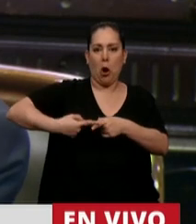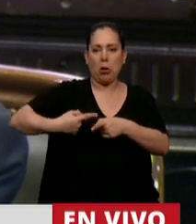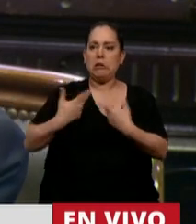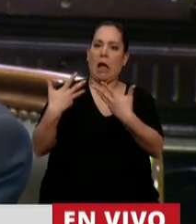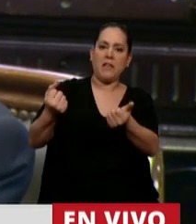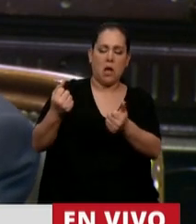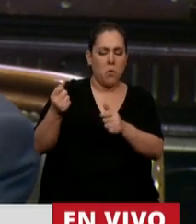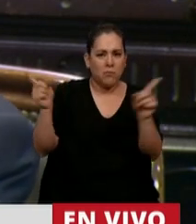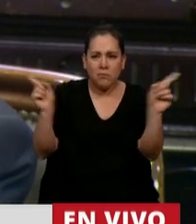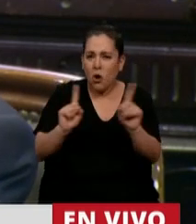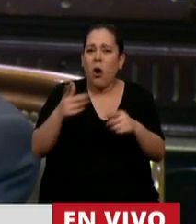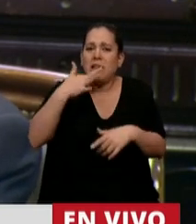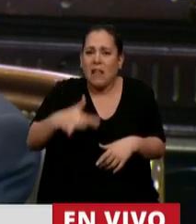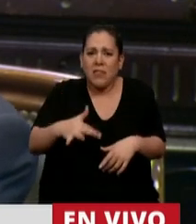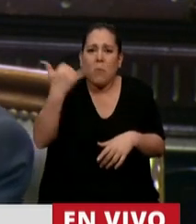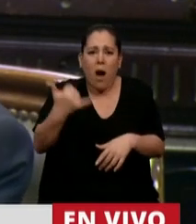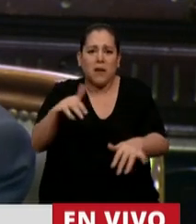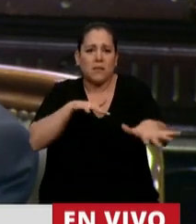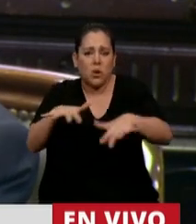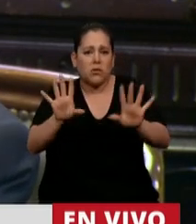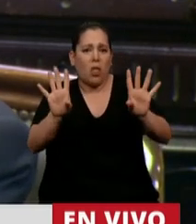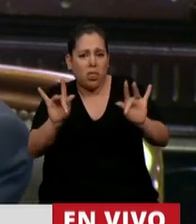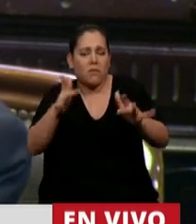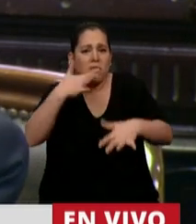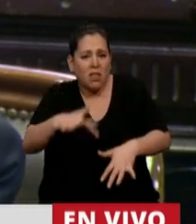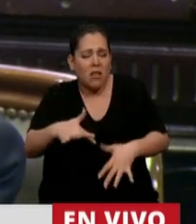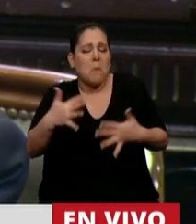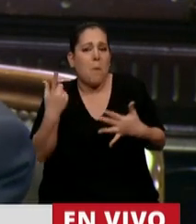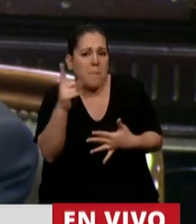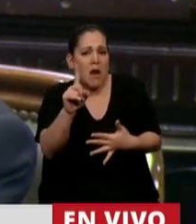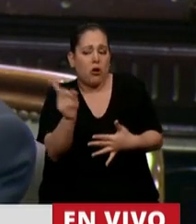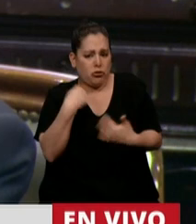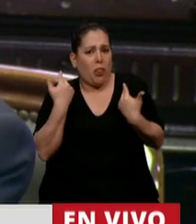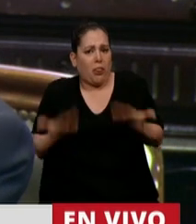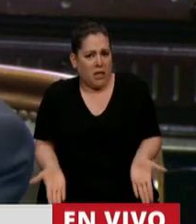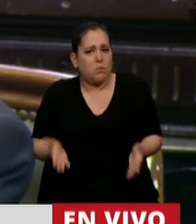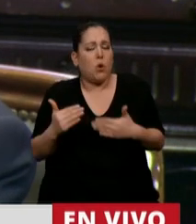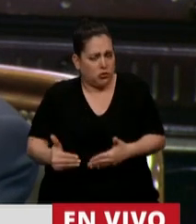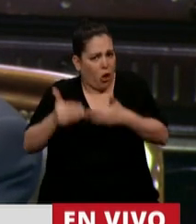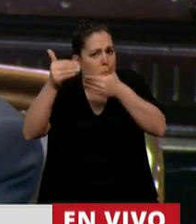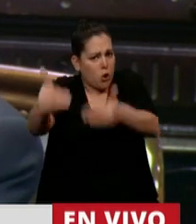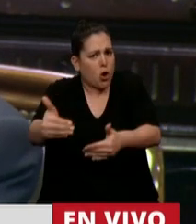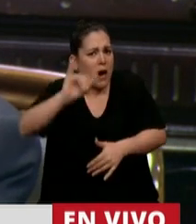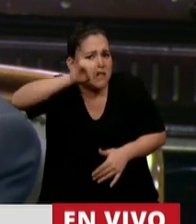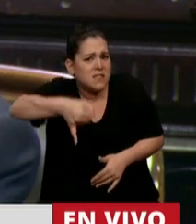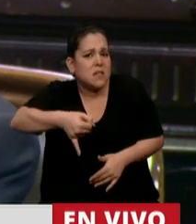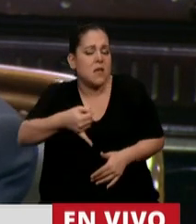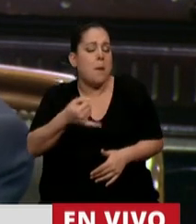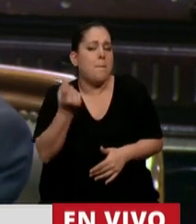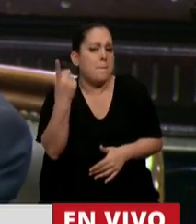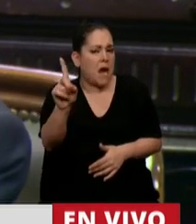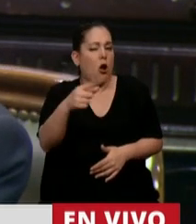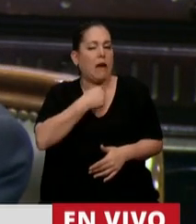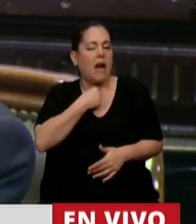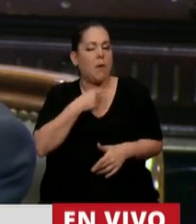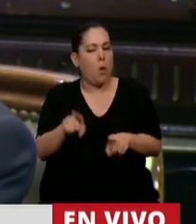sanitaria, comprendemos las dificultades del momento y por eso tenemos toda la disposición para prorrogar ese protocolo. Pero queremos